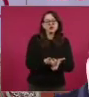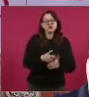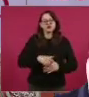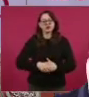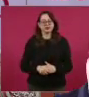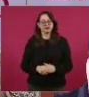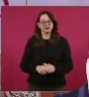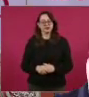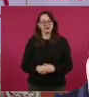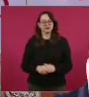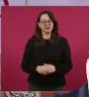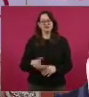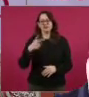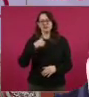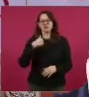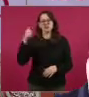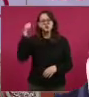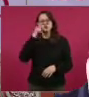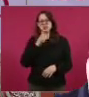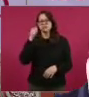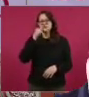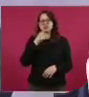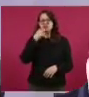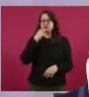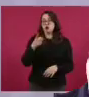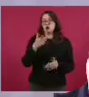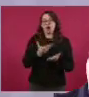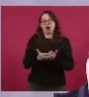Yo siempre he sostenido y ahora estoy más